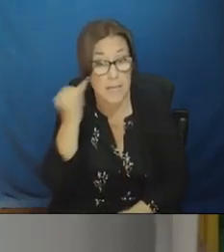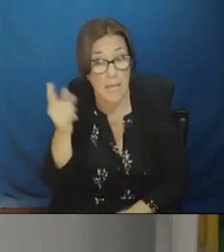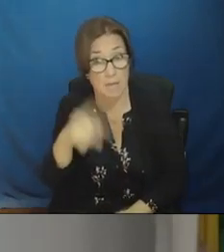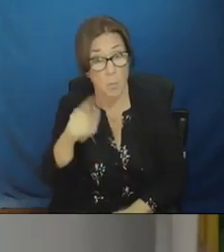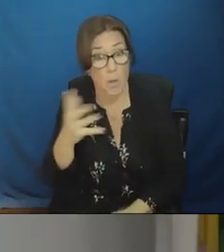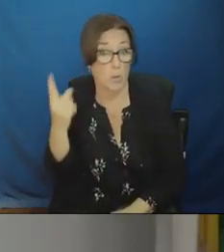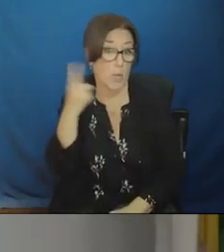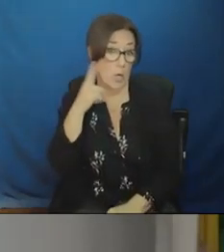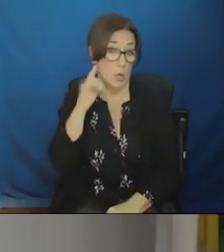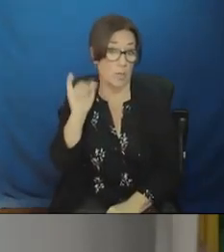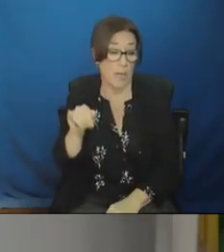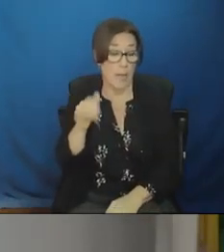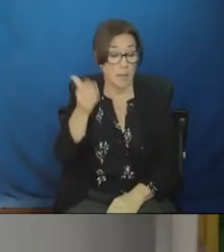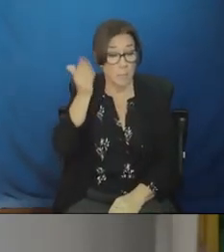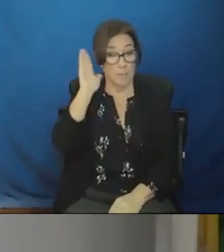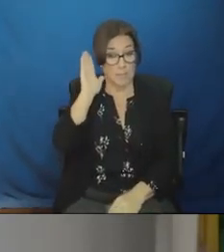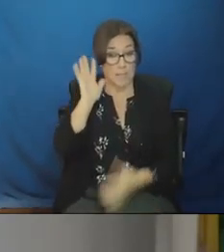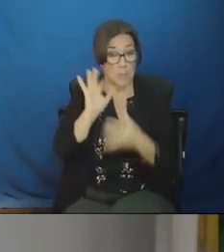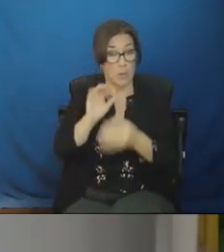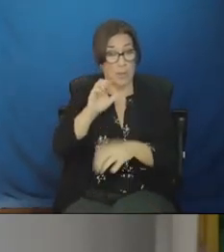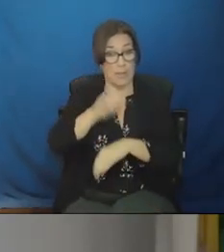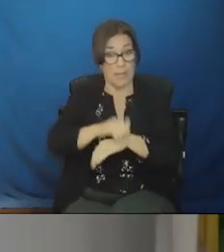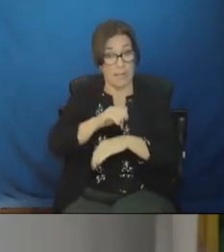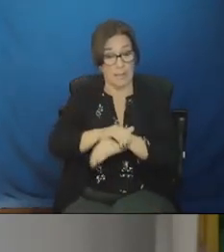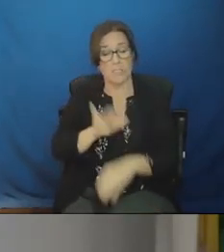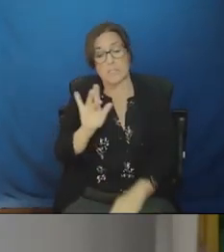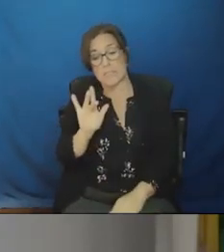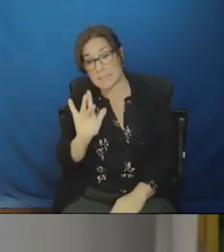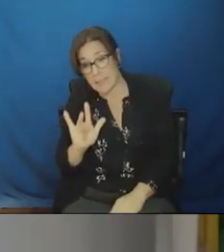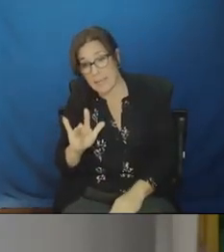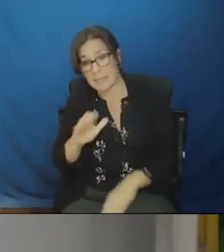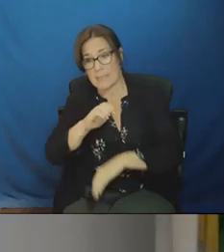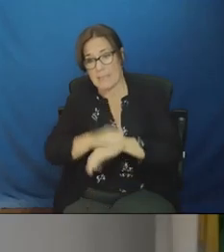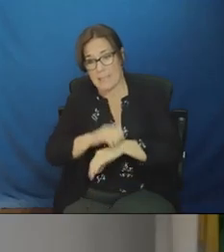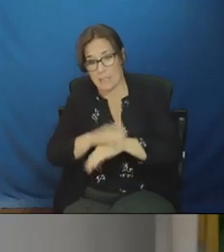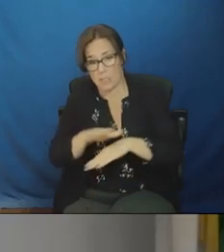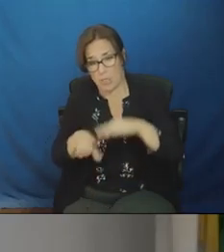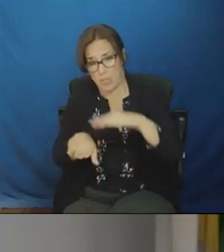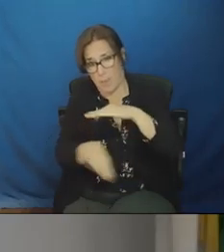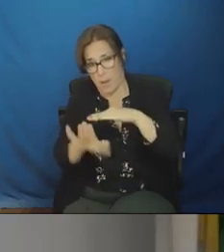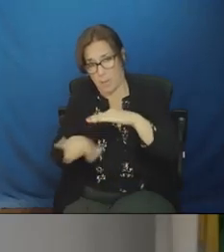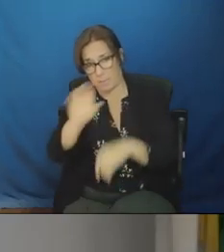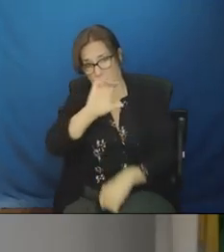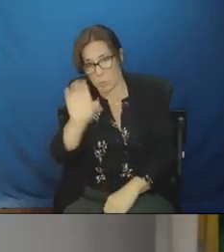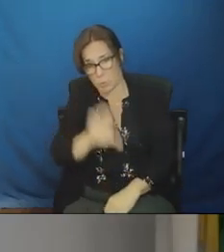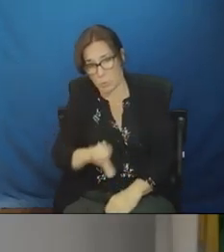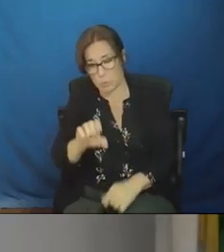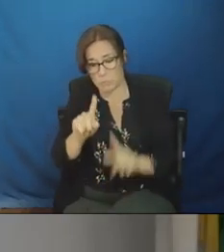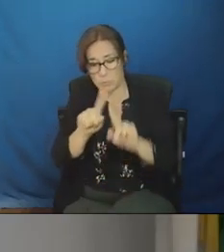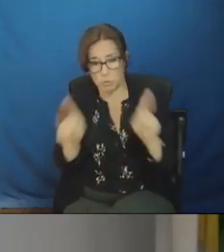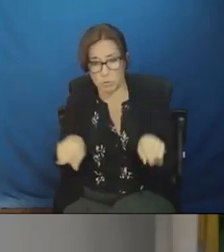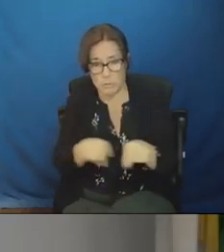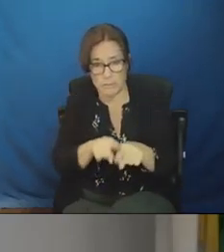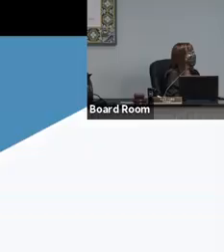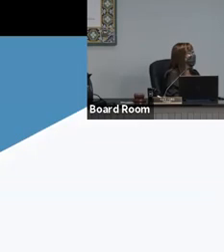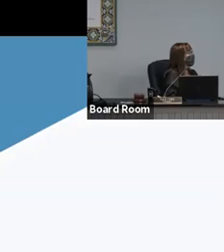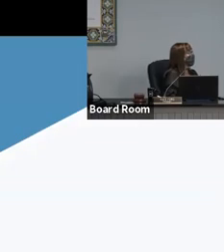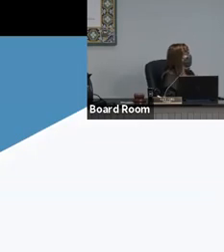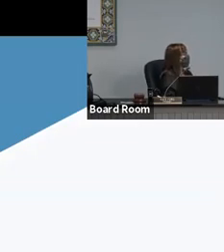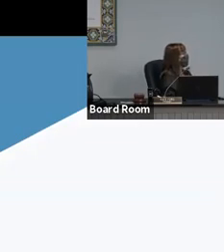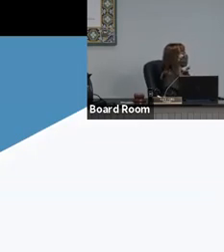escuchar la interpretación al inglés recuerden que los miembros van a presentar en español